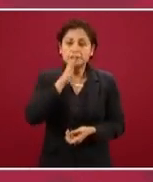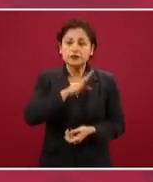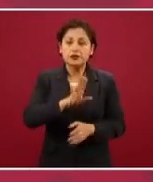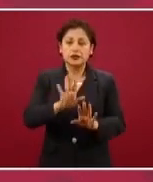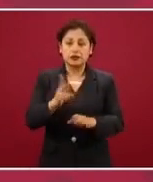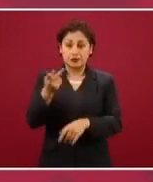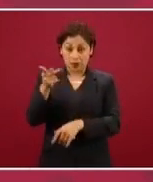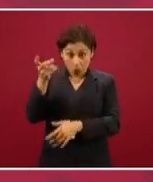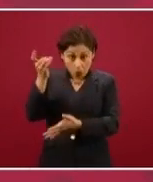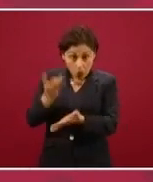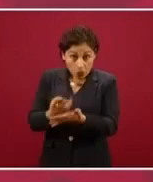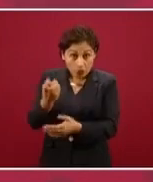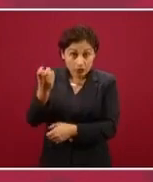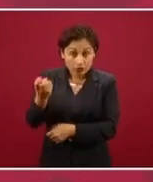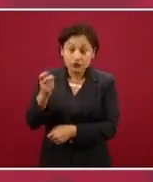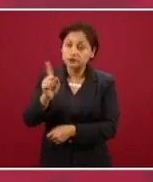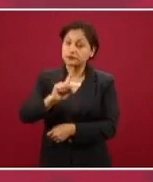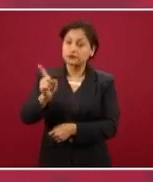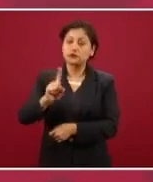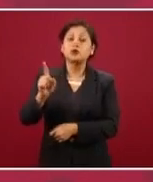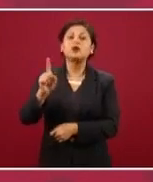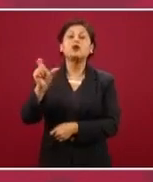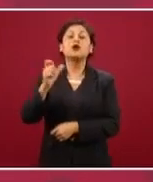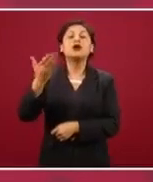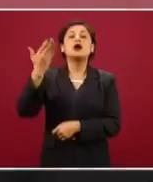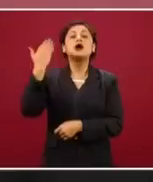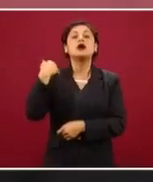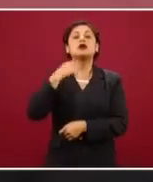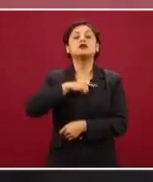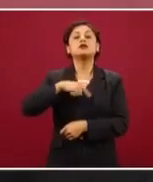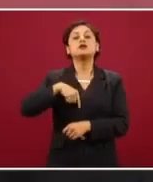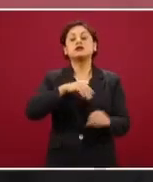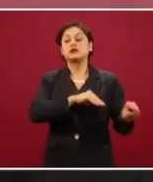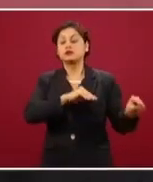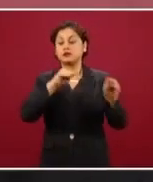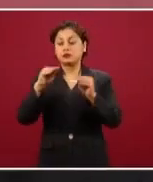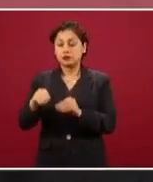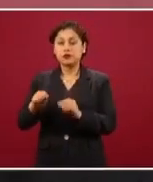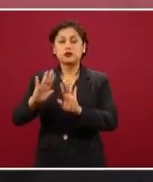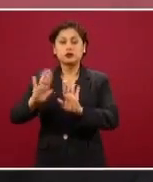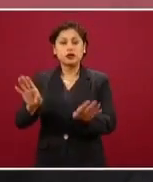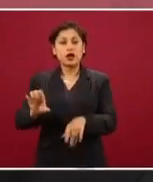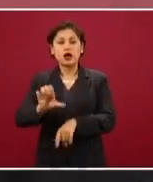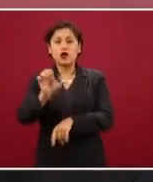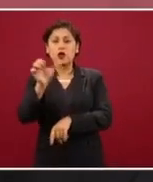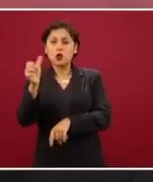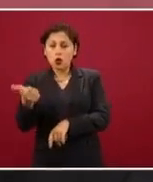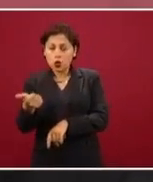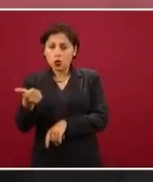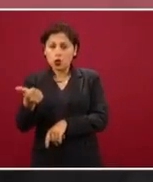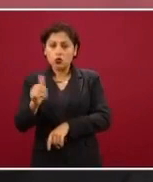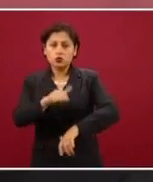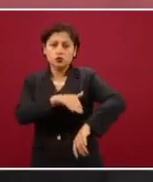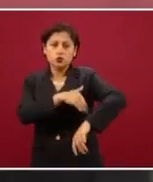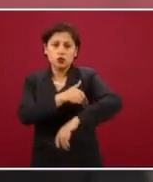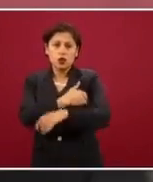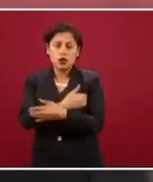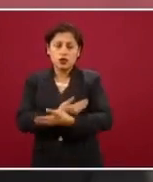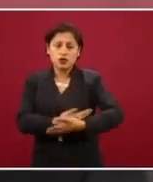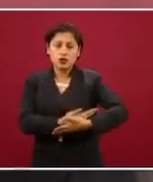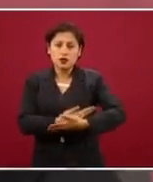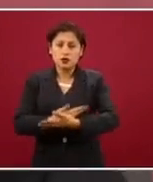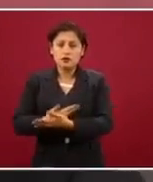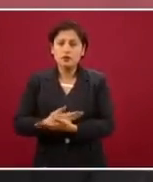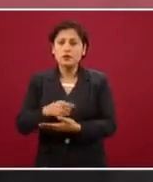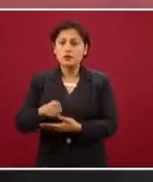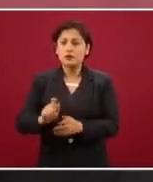llegamos, ya tenían subrogados también servicios de las estancias infantiles.